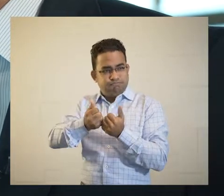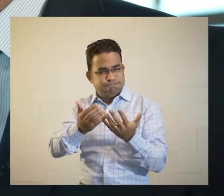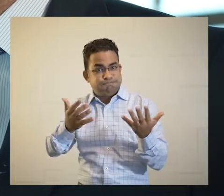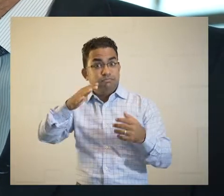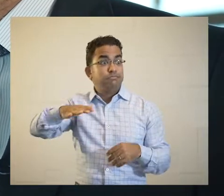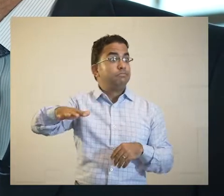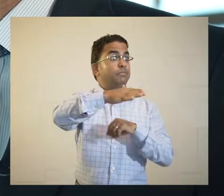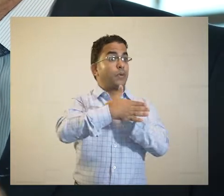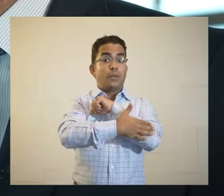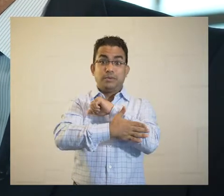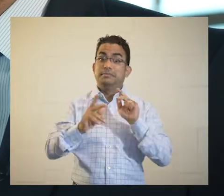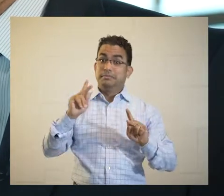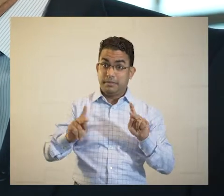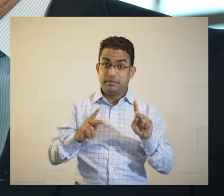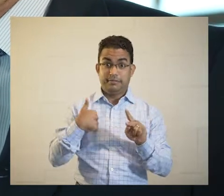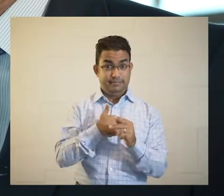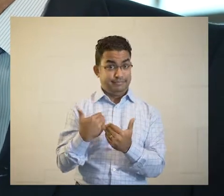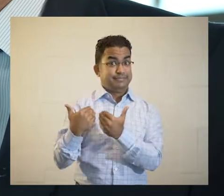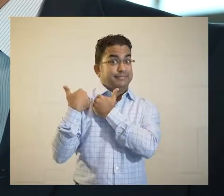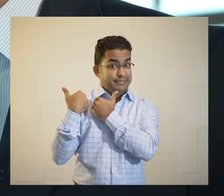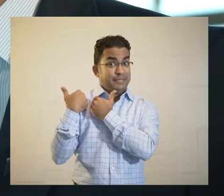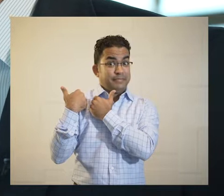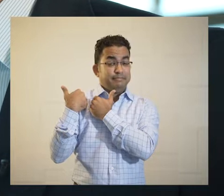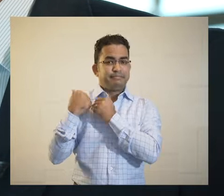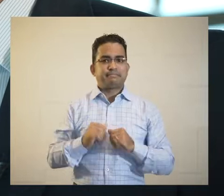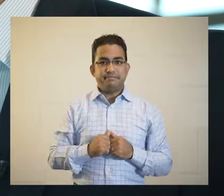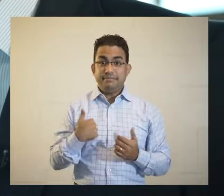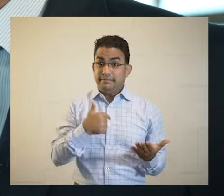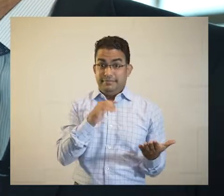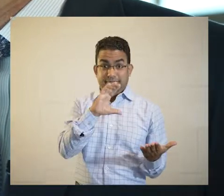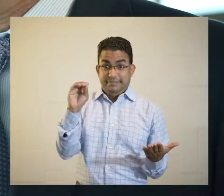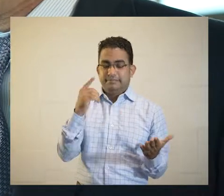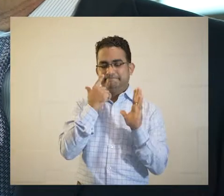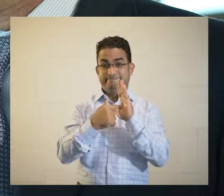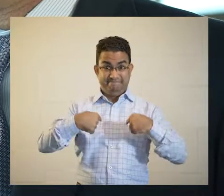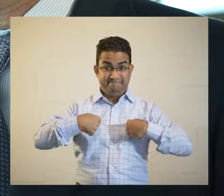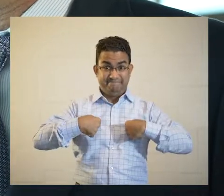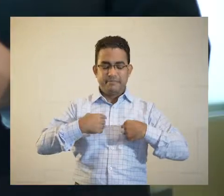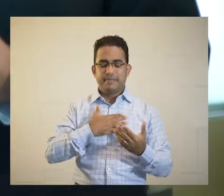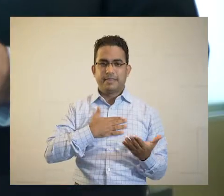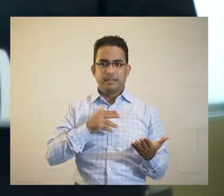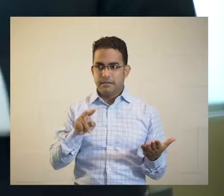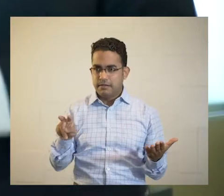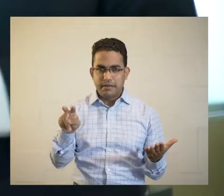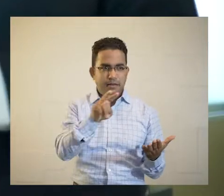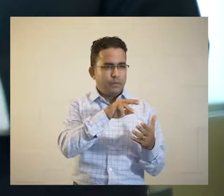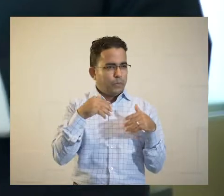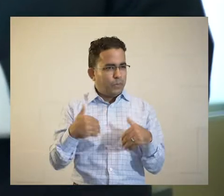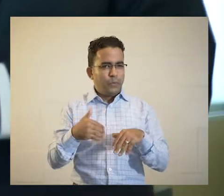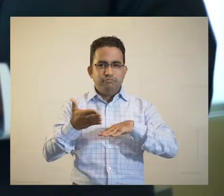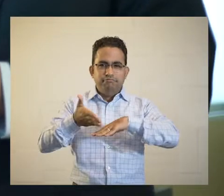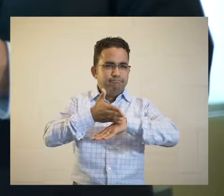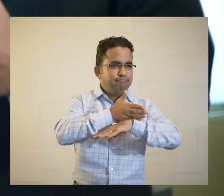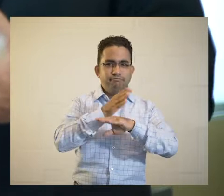entidad con el país y con la sociedad. Y es una de nuestras responsabilidades como empresa. En mi caso personal me da